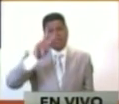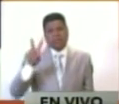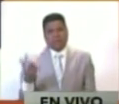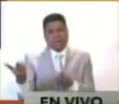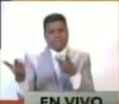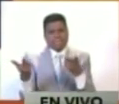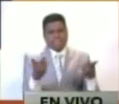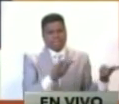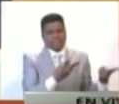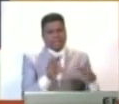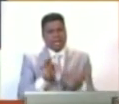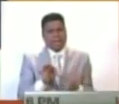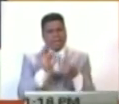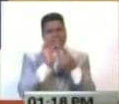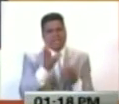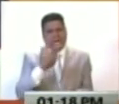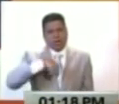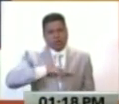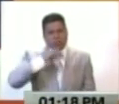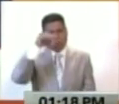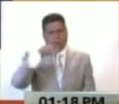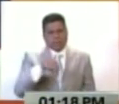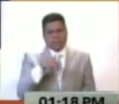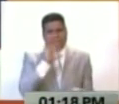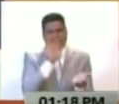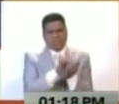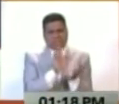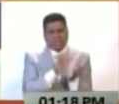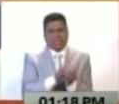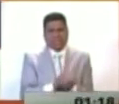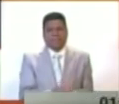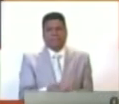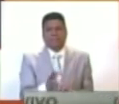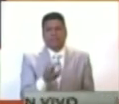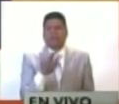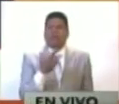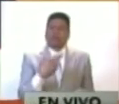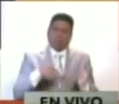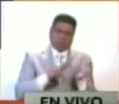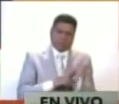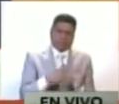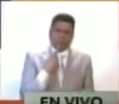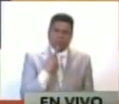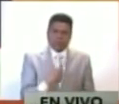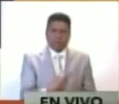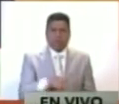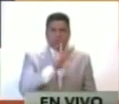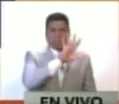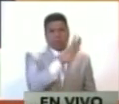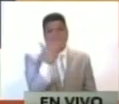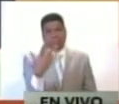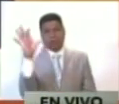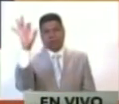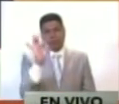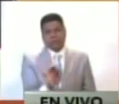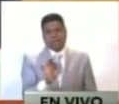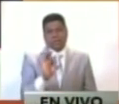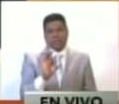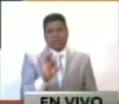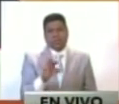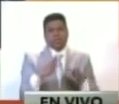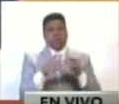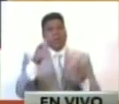el sistema de las Naciones Unidas. Y me refiero nuevamente, representamos el 55% de la población mundial.